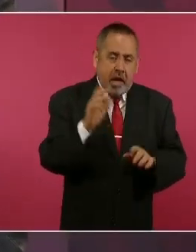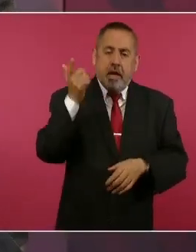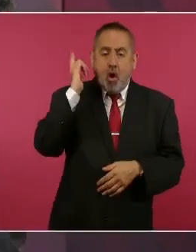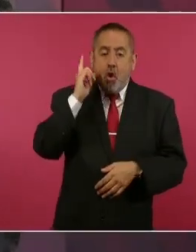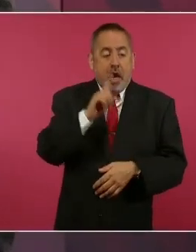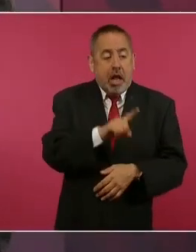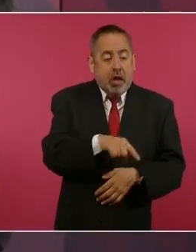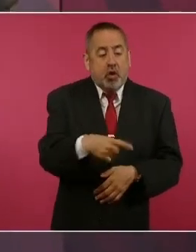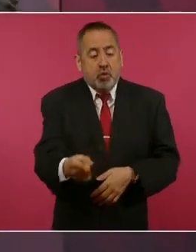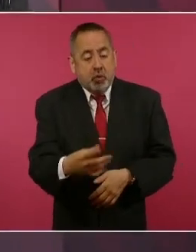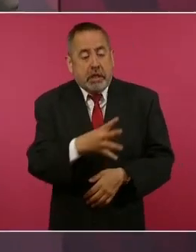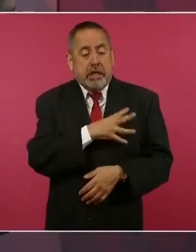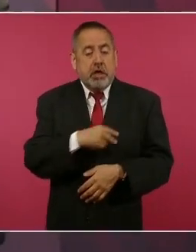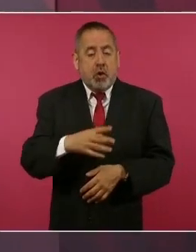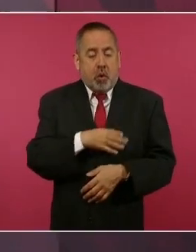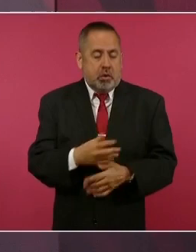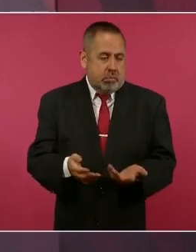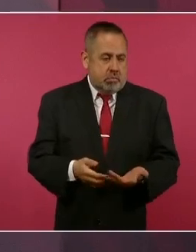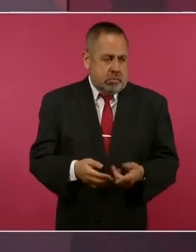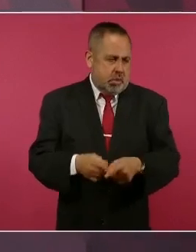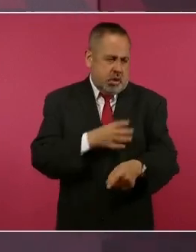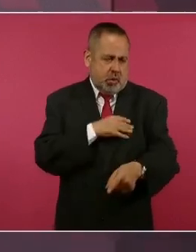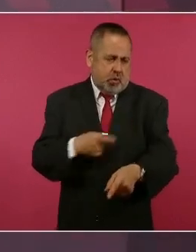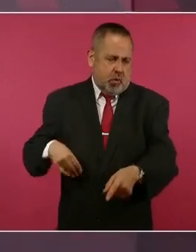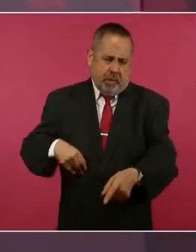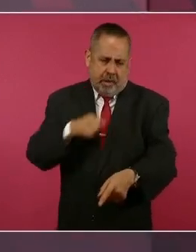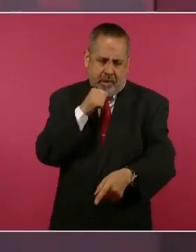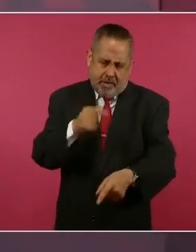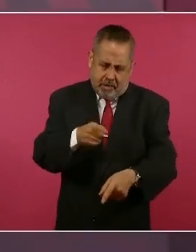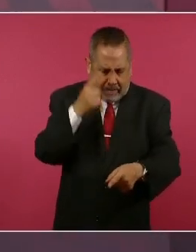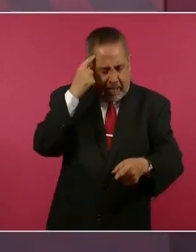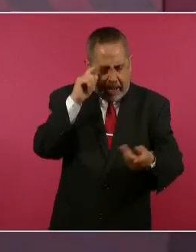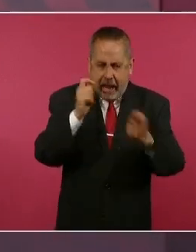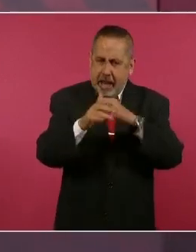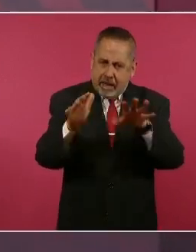hijos, porque qué culpa tienen sus hijos,